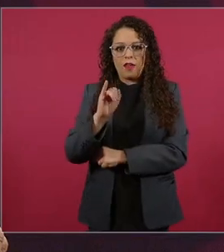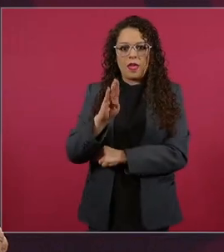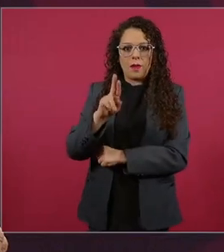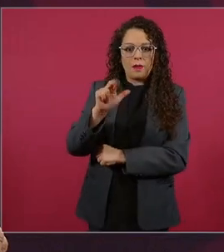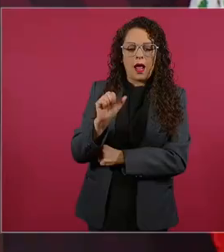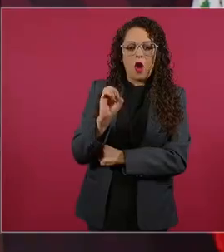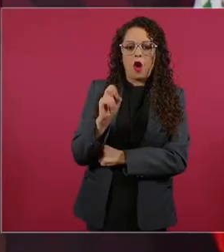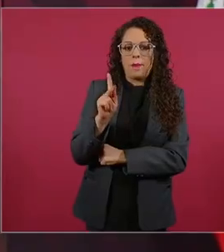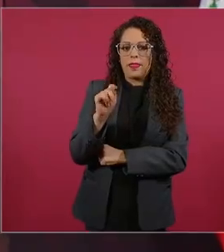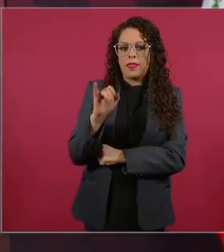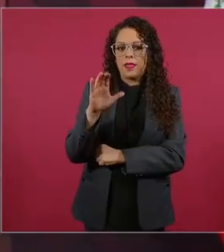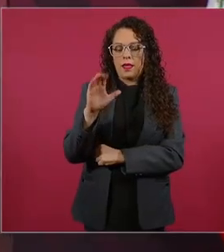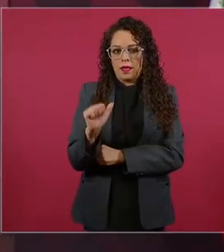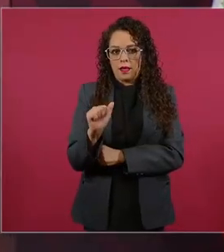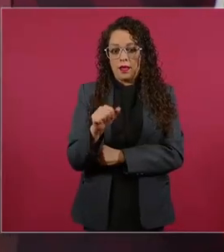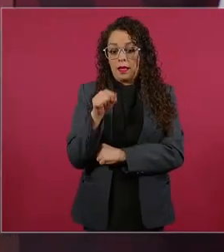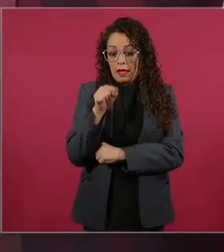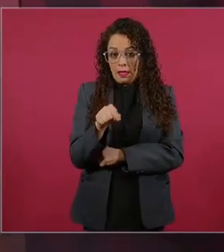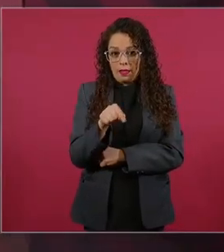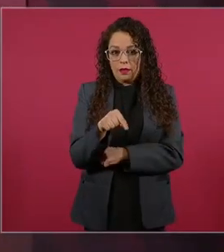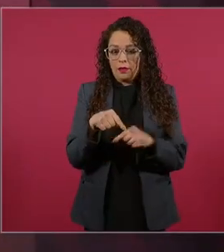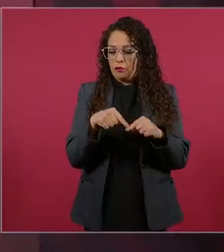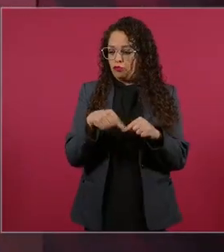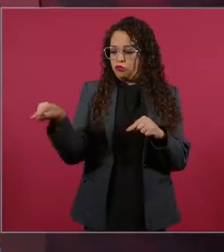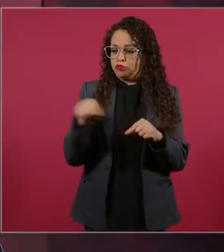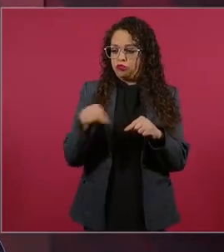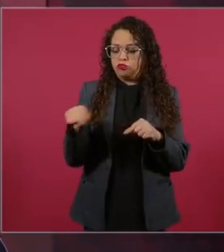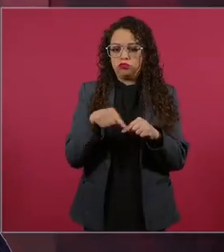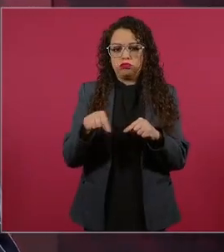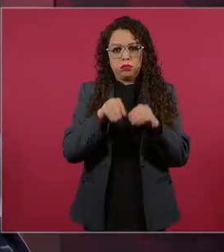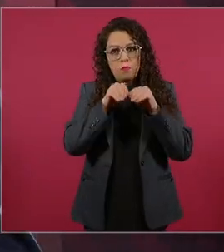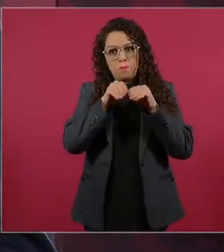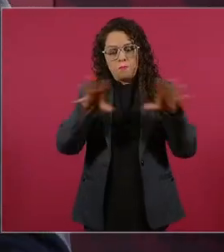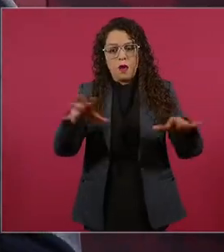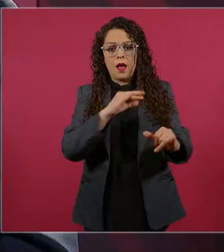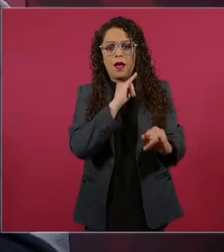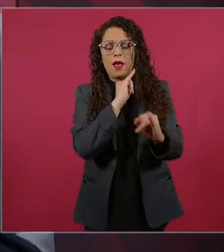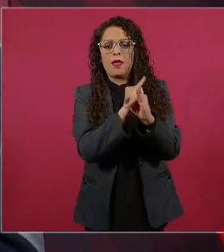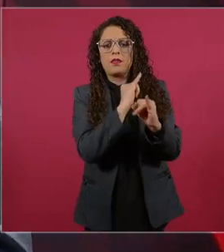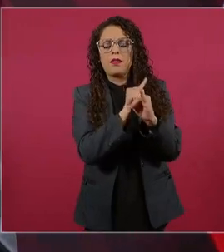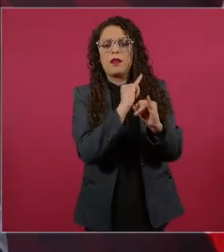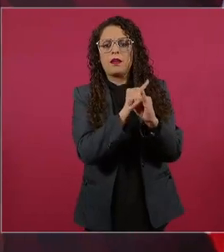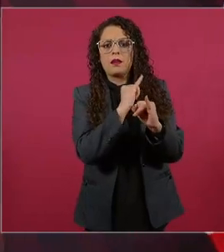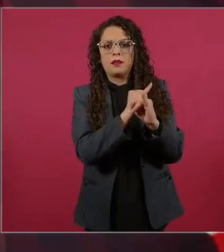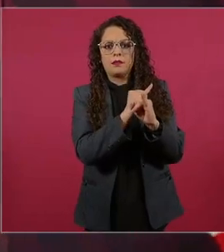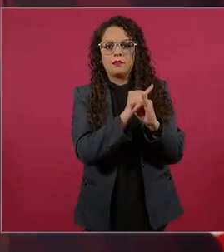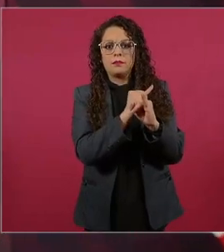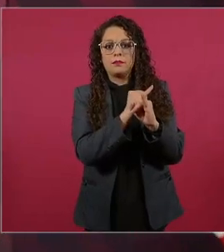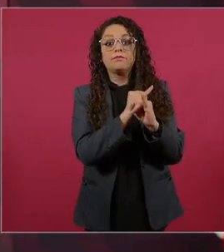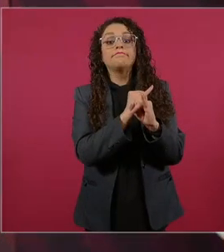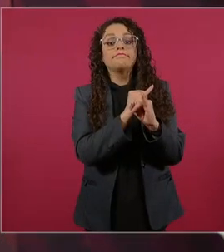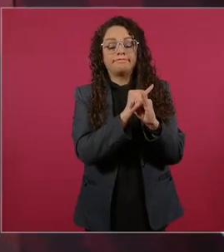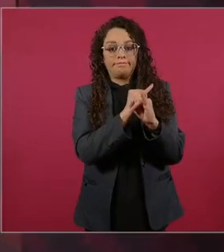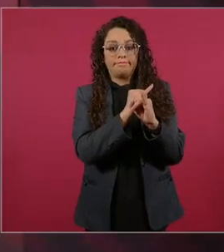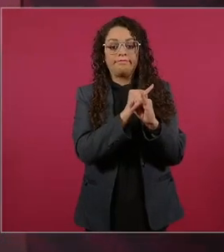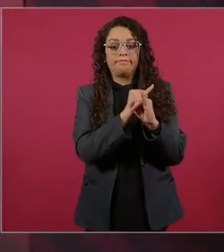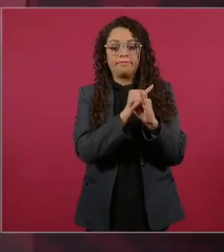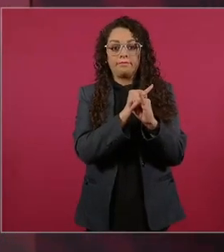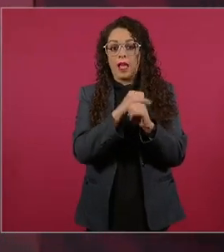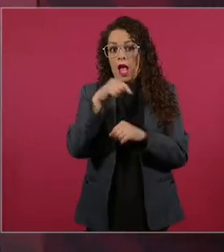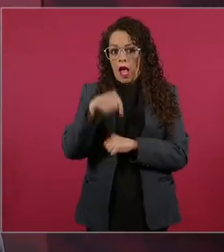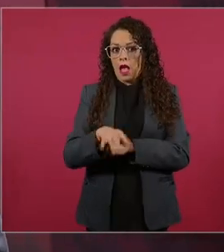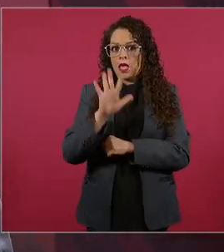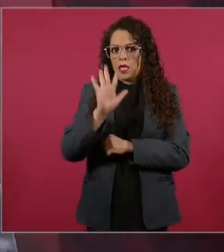Aquí ya se informó que queremos terminar el gobierno con